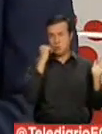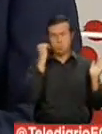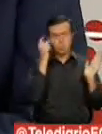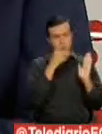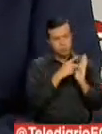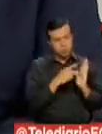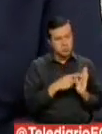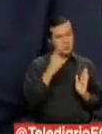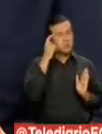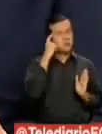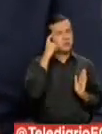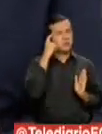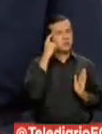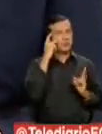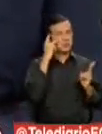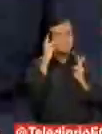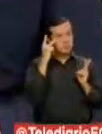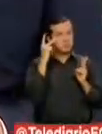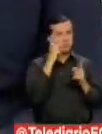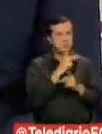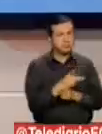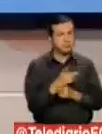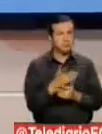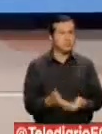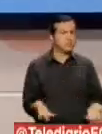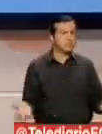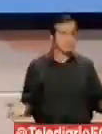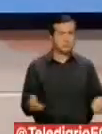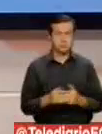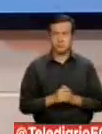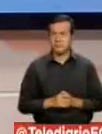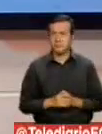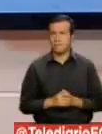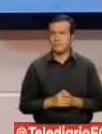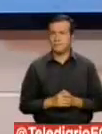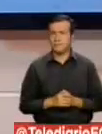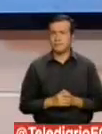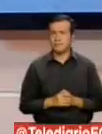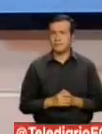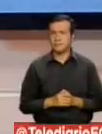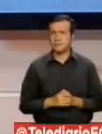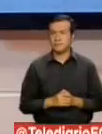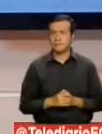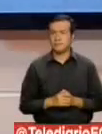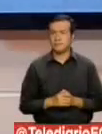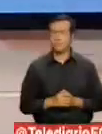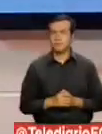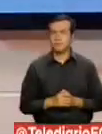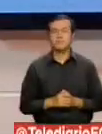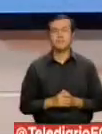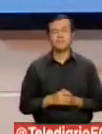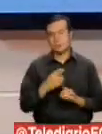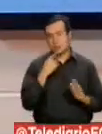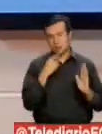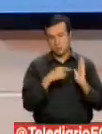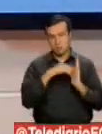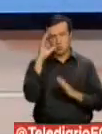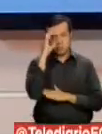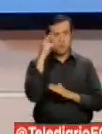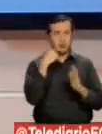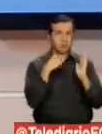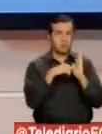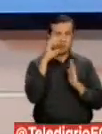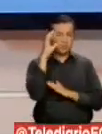los que ustedes creen que la producción local debe ser protegida? A ver, Le voy a hacer el ejemplo colombiano y esta es